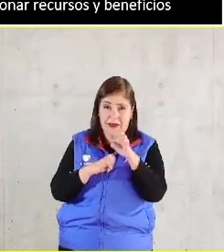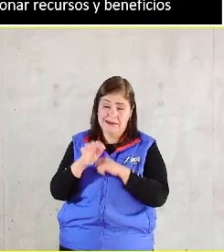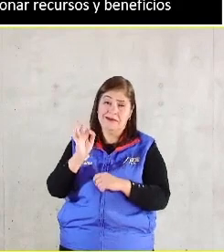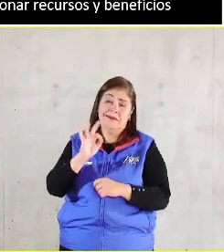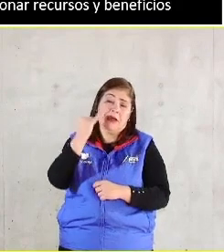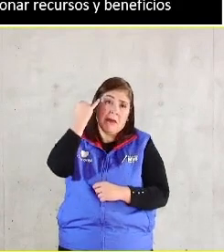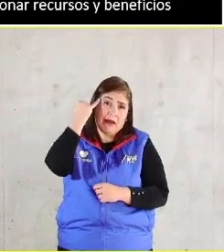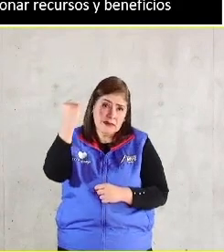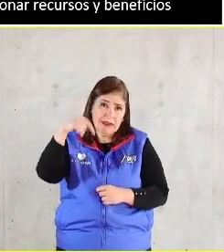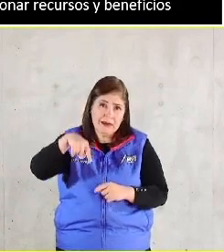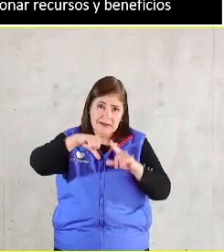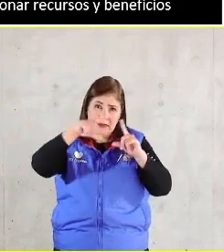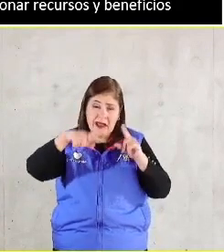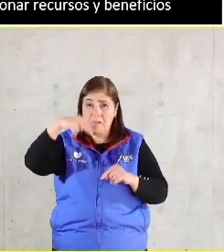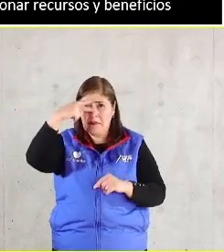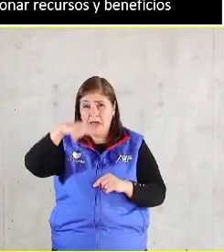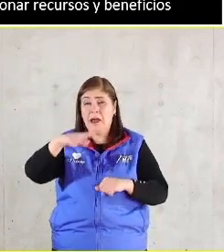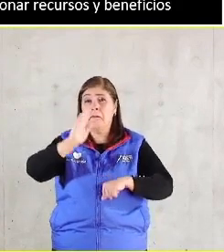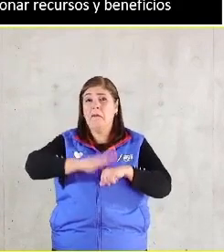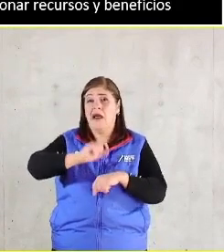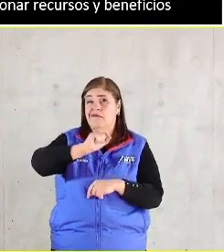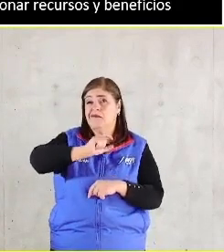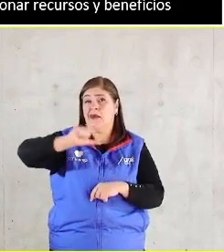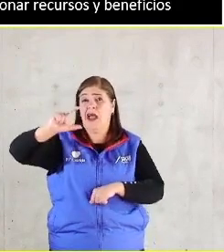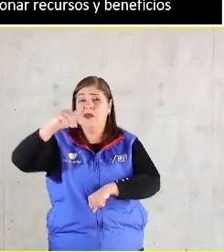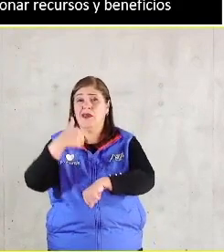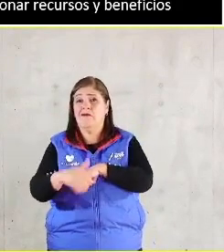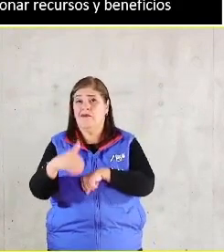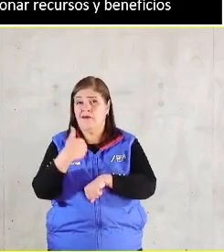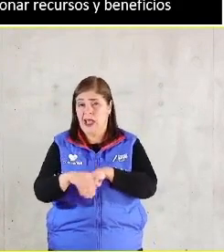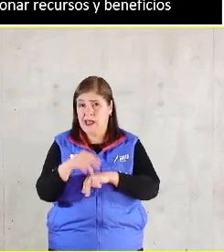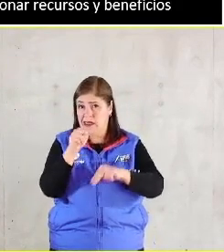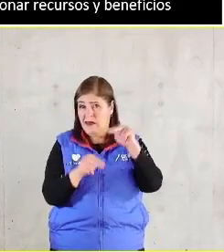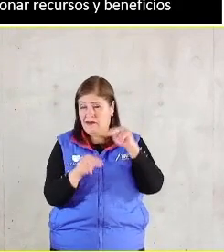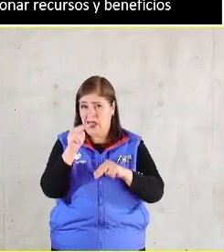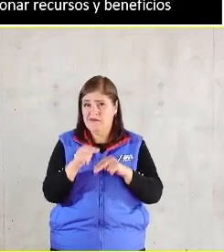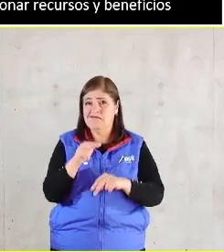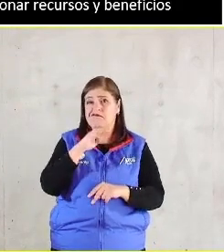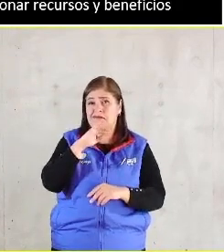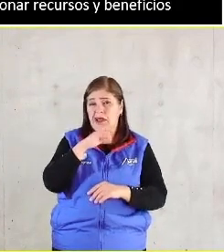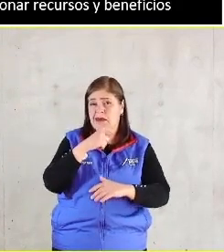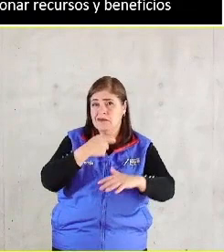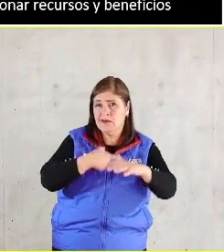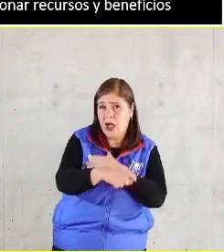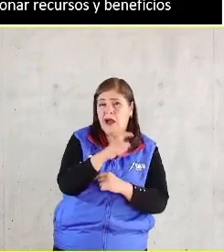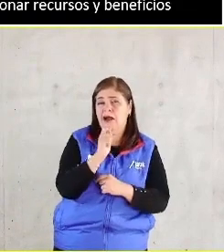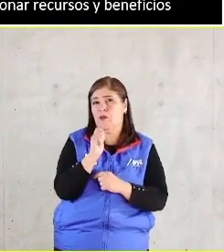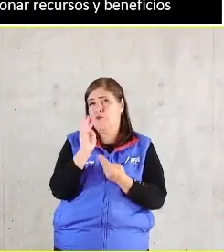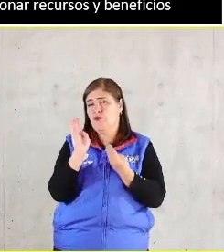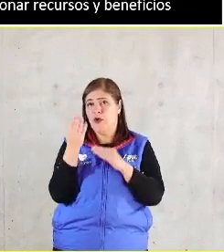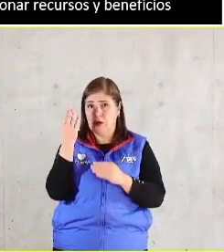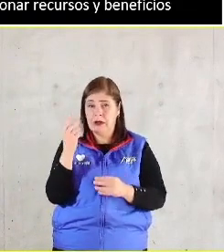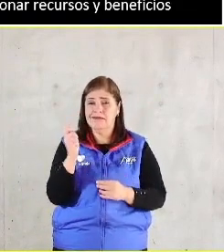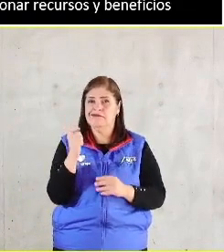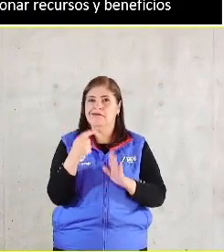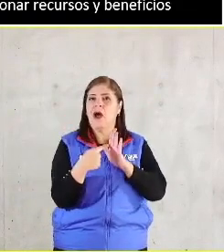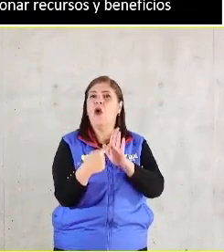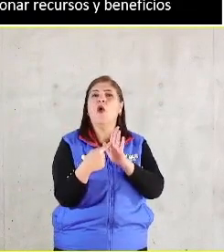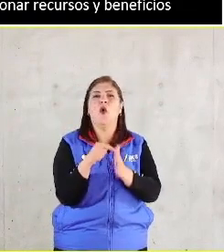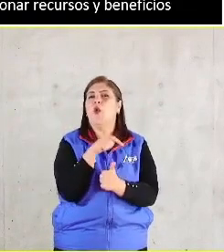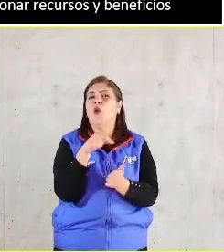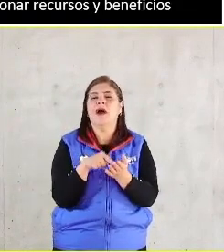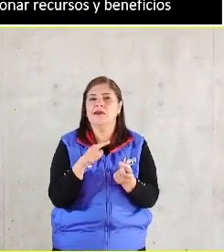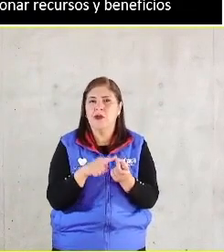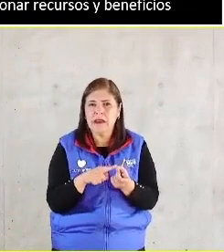somos el país con uno de los más altos índices de corrupción a nivel mundial y se ve reflejado en